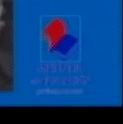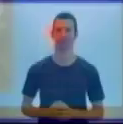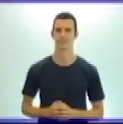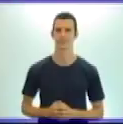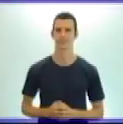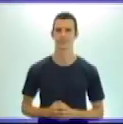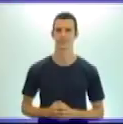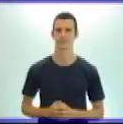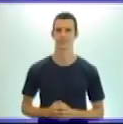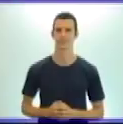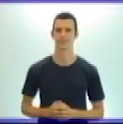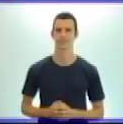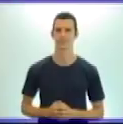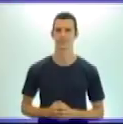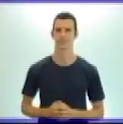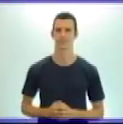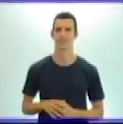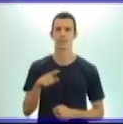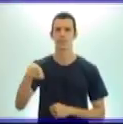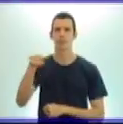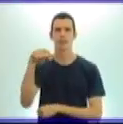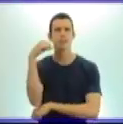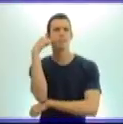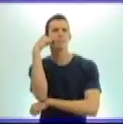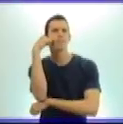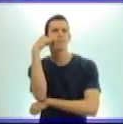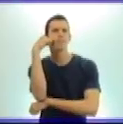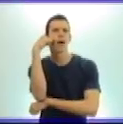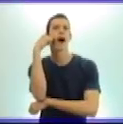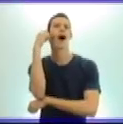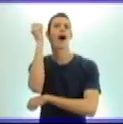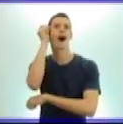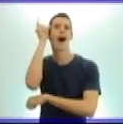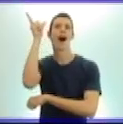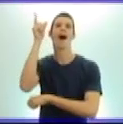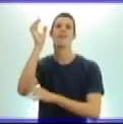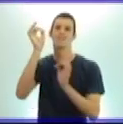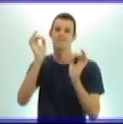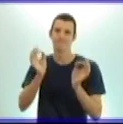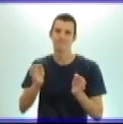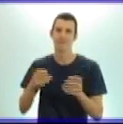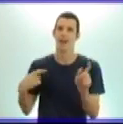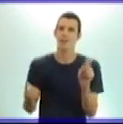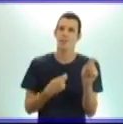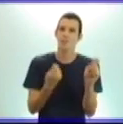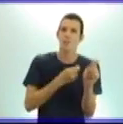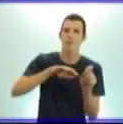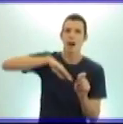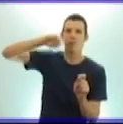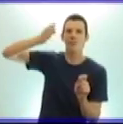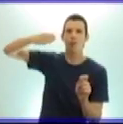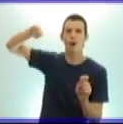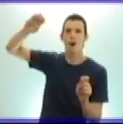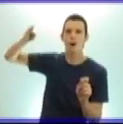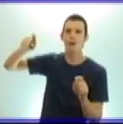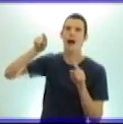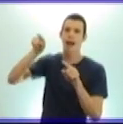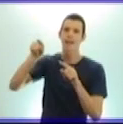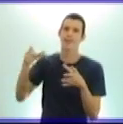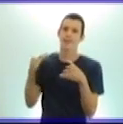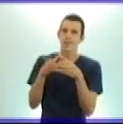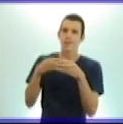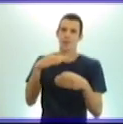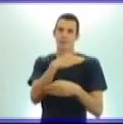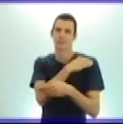Estarán pensando en la lucha guerrillera en la Sierra Maestra. ¿En qué